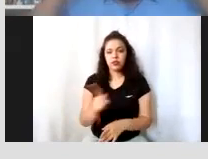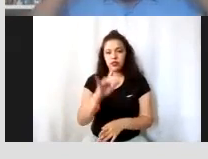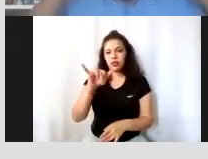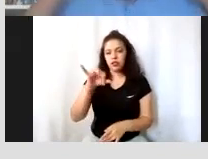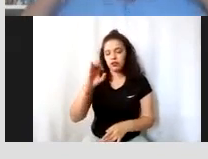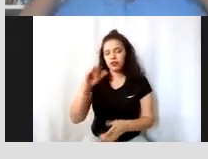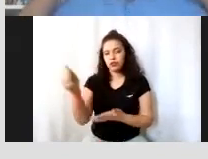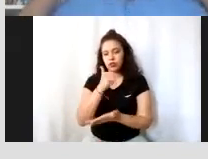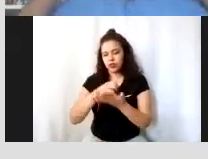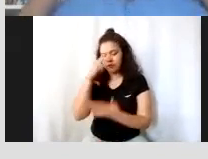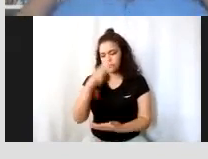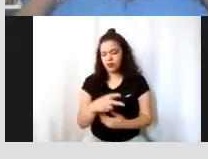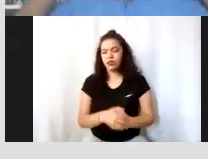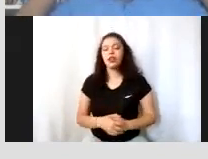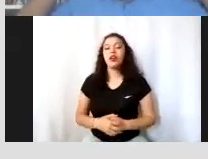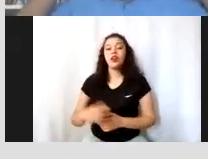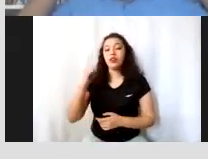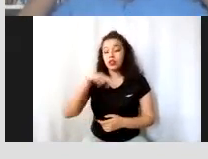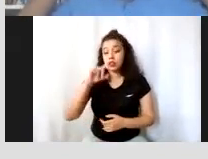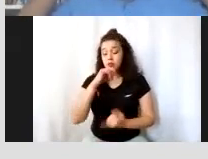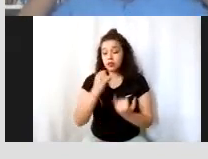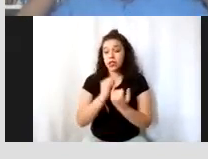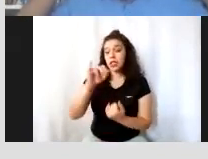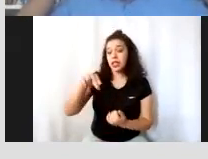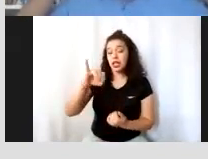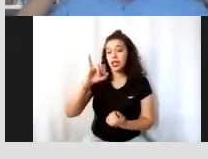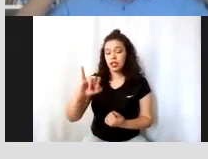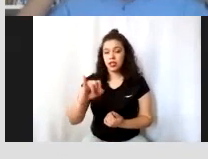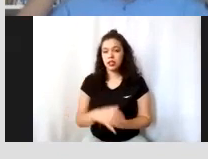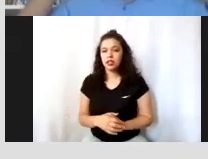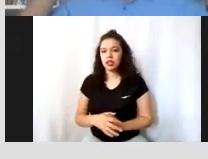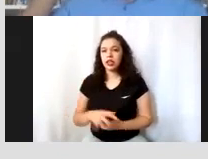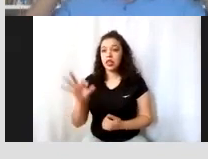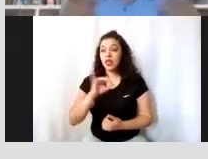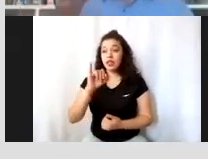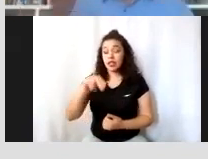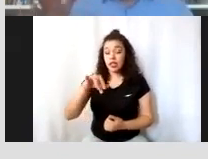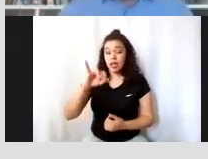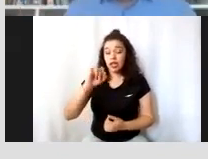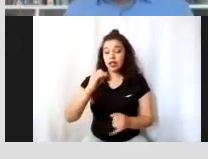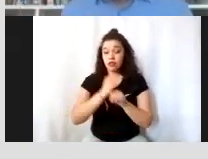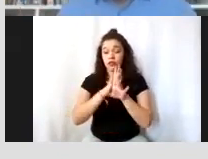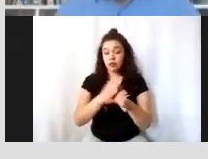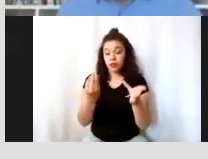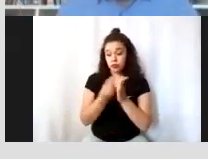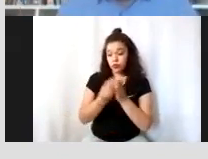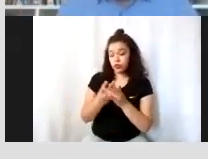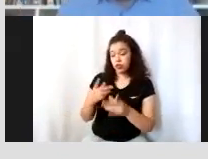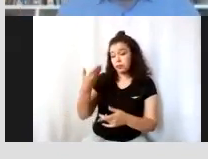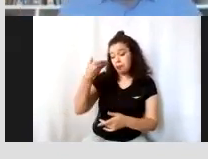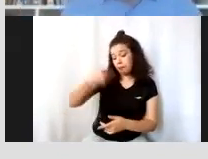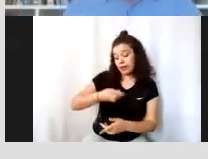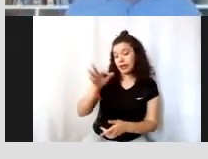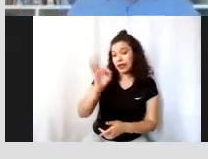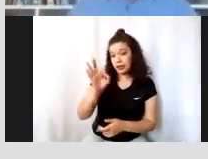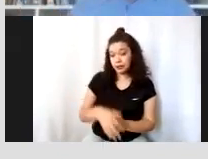México. Ustedes ahí podría ser al INAI. El INAI podría requerirles datos personales a ustedes.